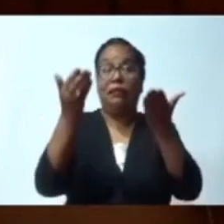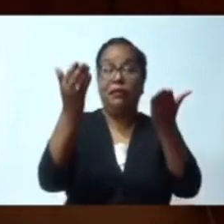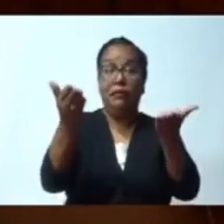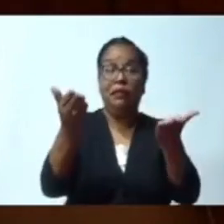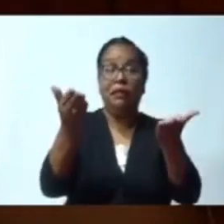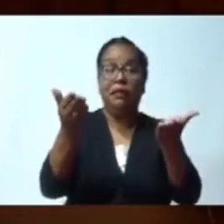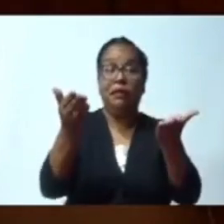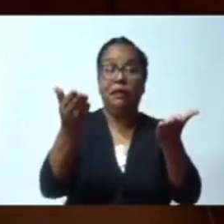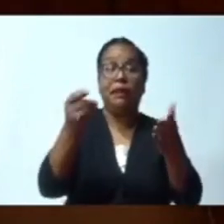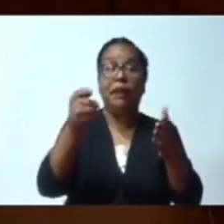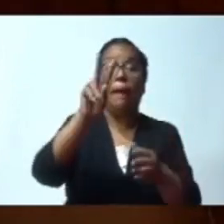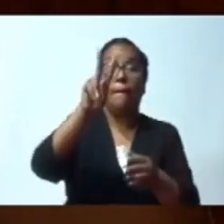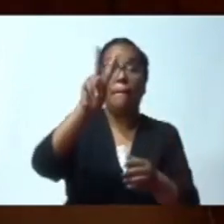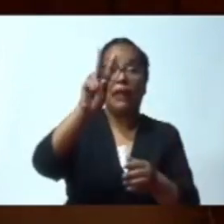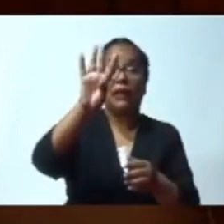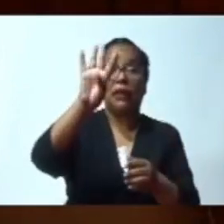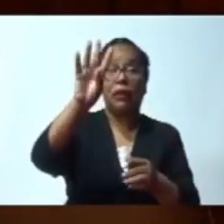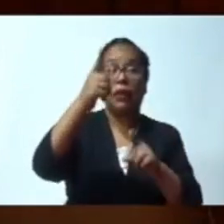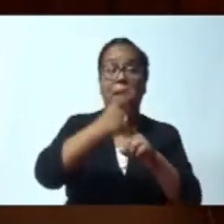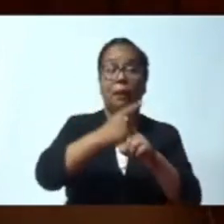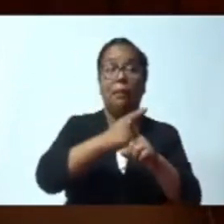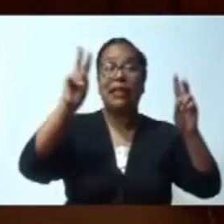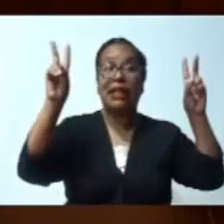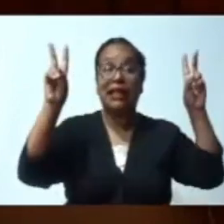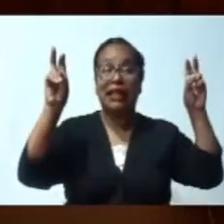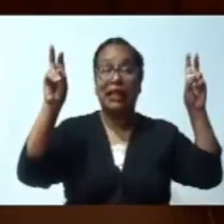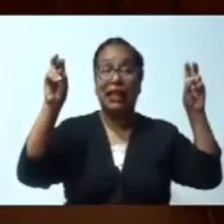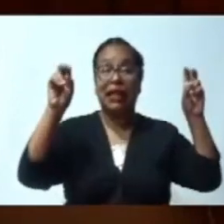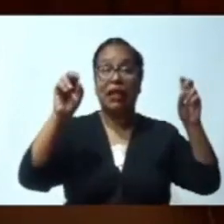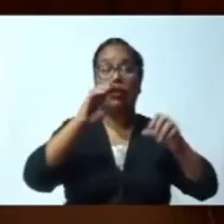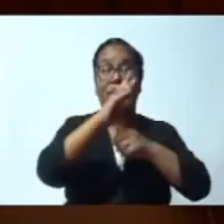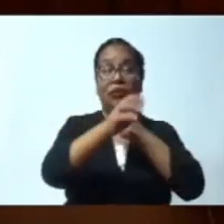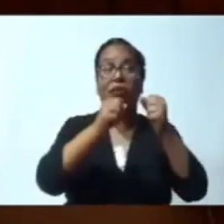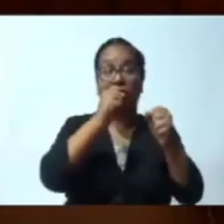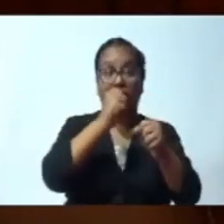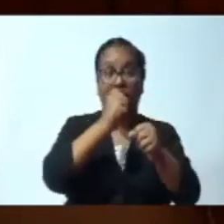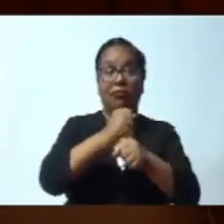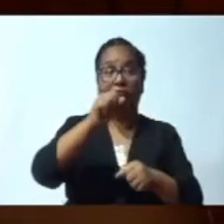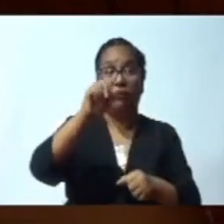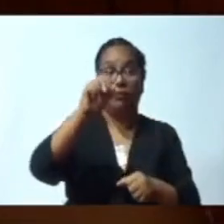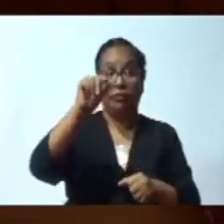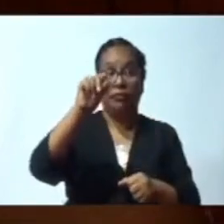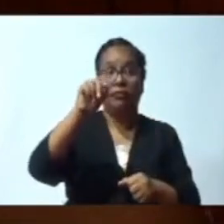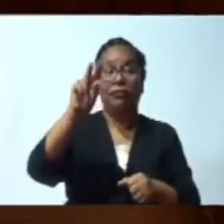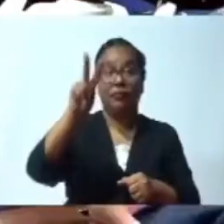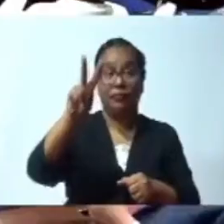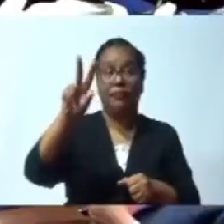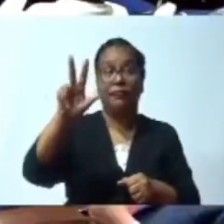año. Por favor, resuelva el tema del Gramaso. Muchas gracias, presidente.